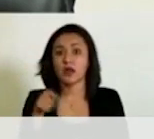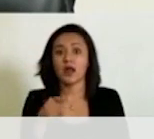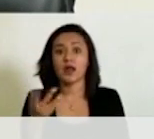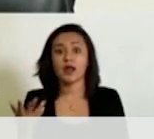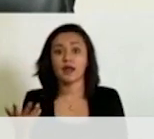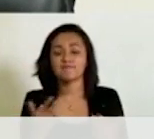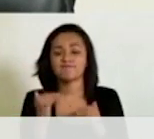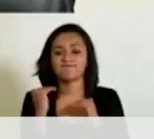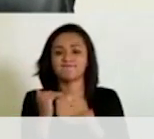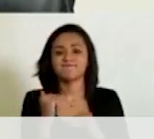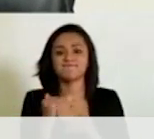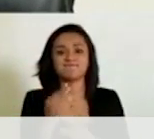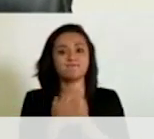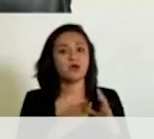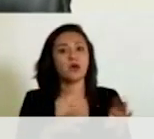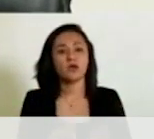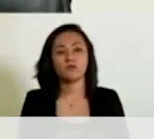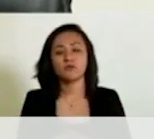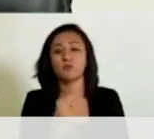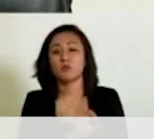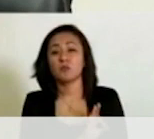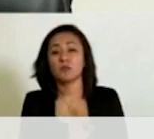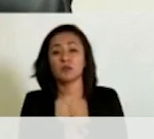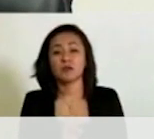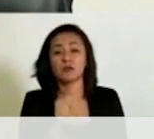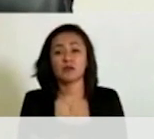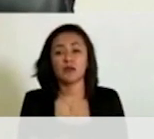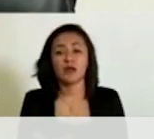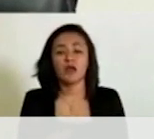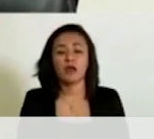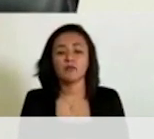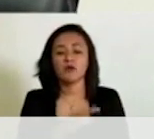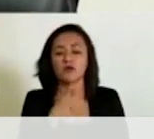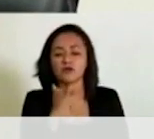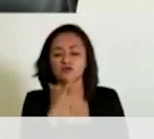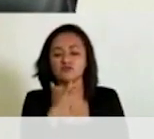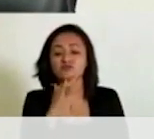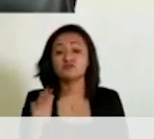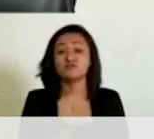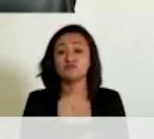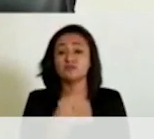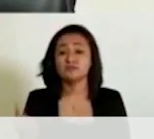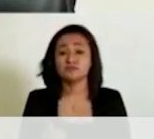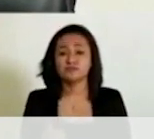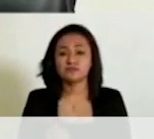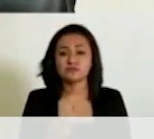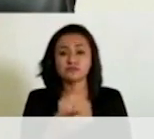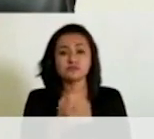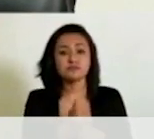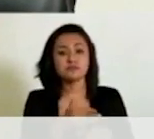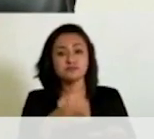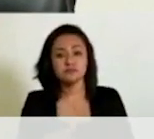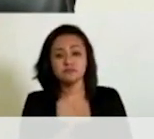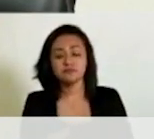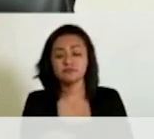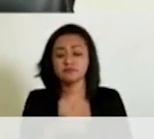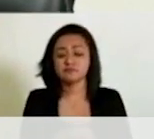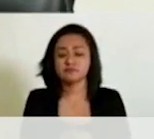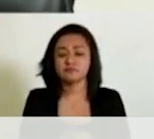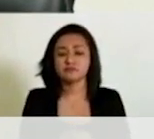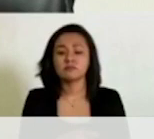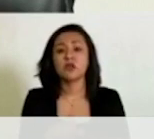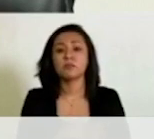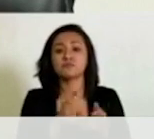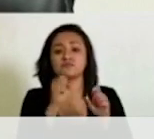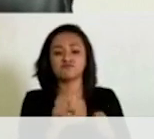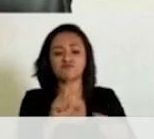limitar totalmente la posibilidad de actos de corrupción porque la información queda encriptada y